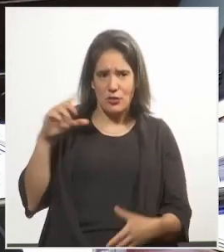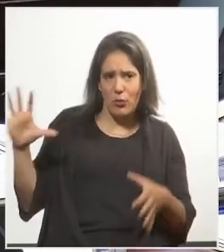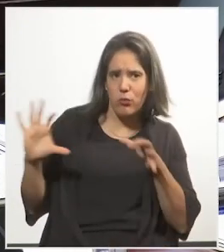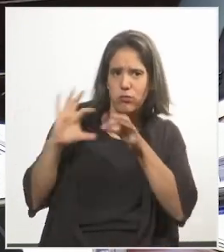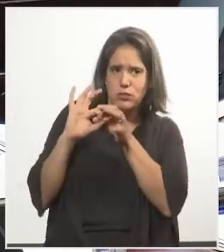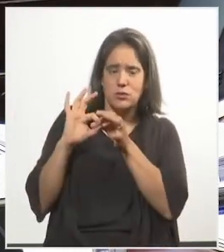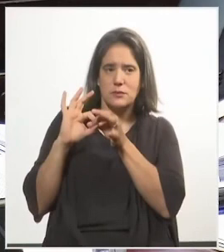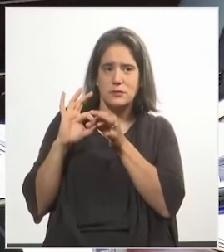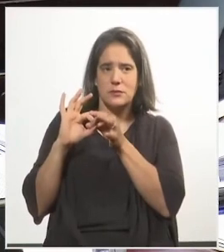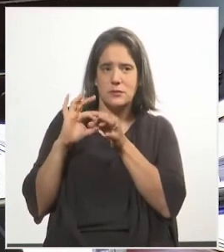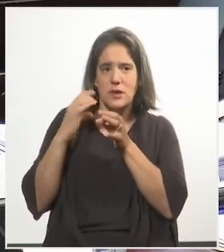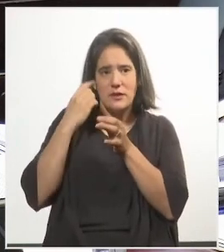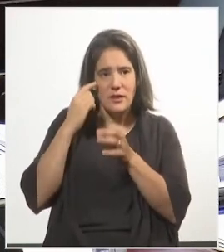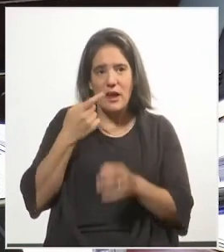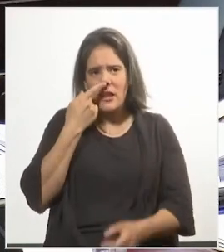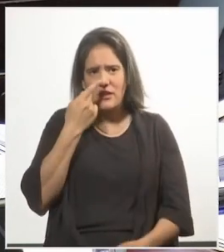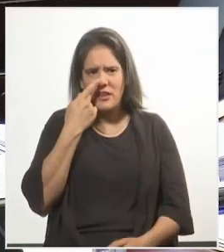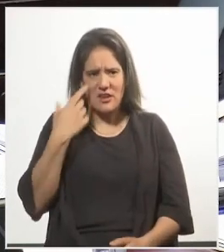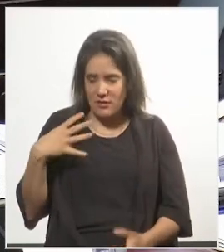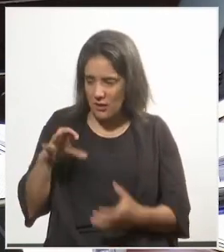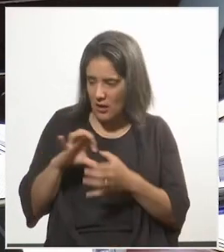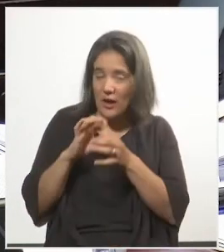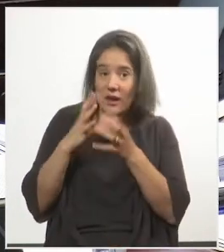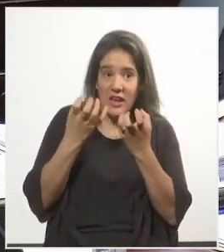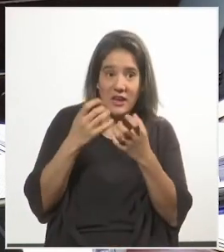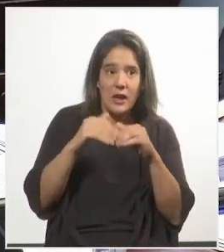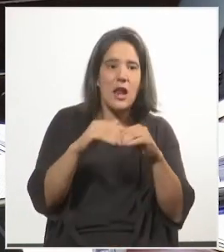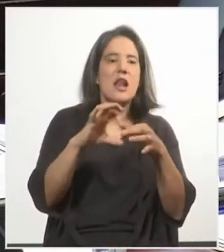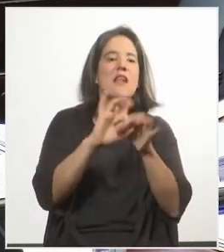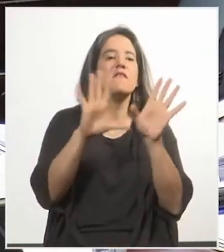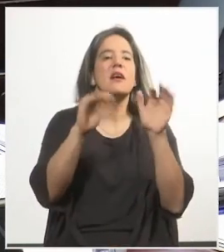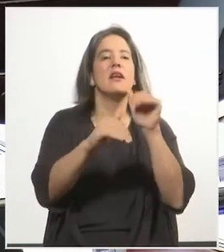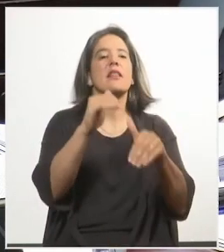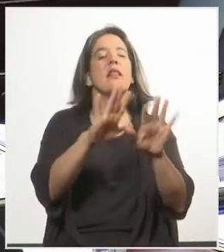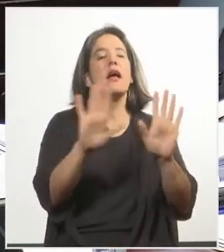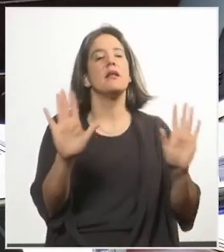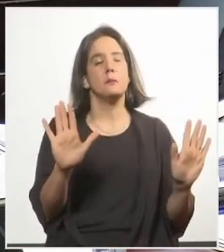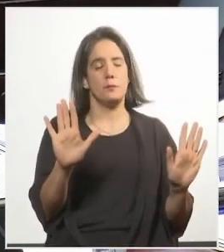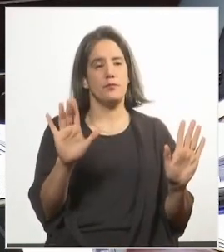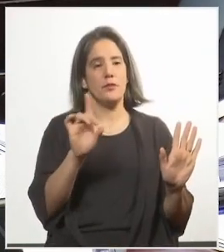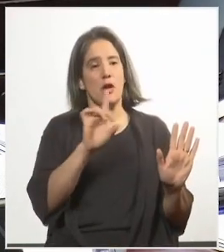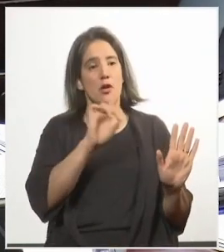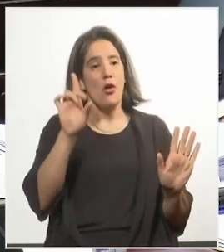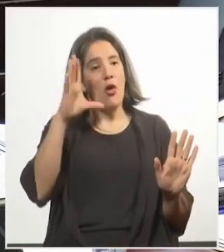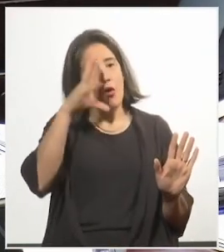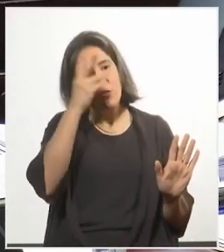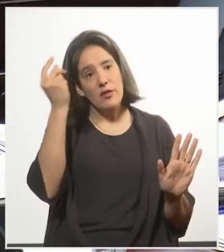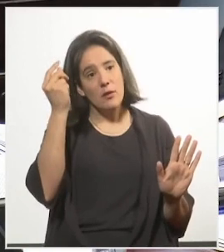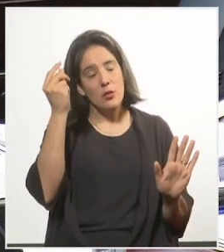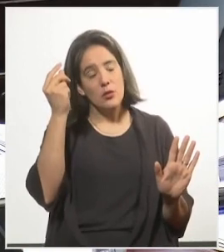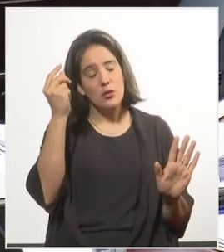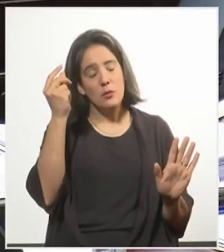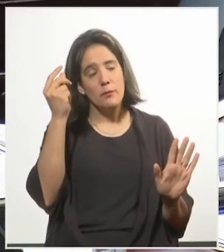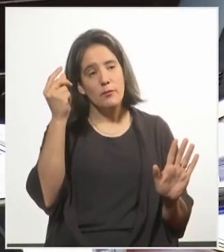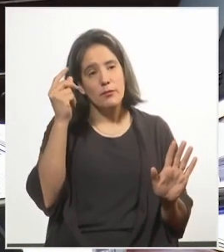formáis parte tiene gran interés en que seáis libres. Y no debemos olvidar